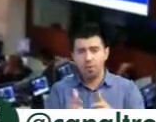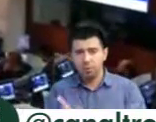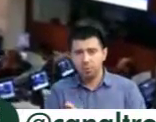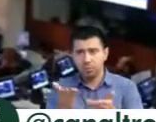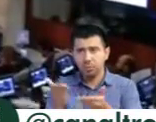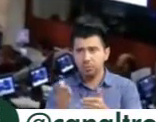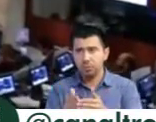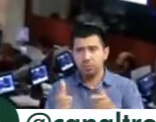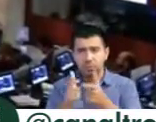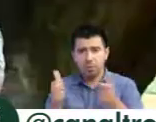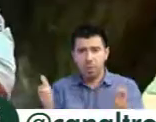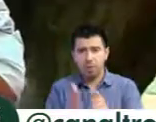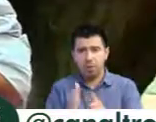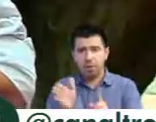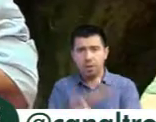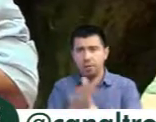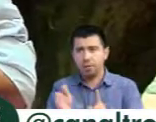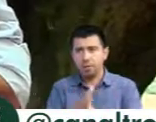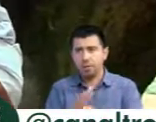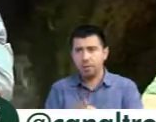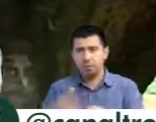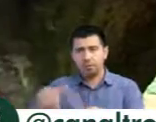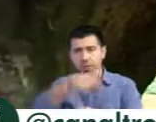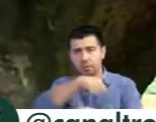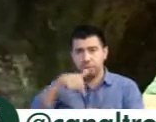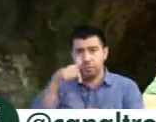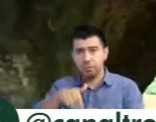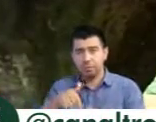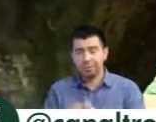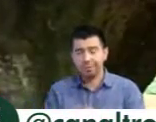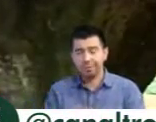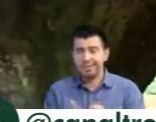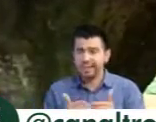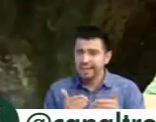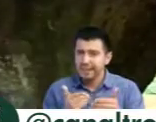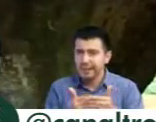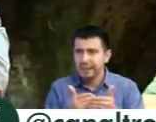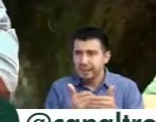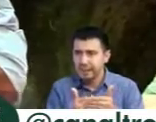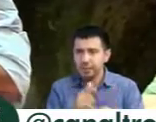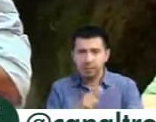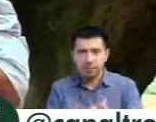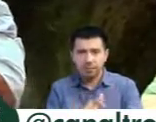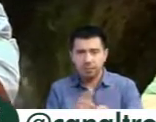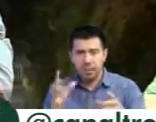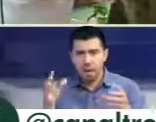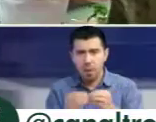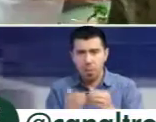de la mermelada. Pues mientras más se acerca las horas de la firma del acuerdo, del nuevo acuerdo, y